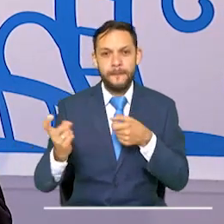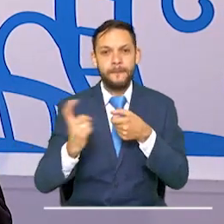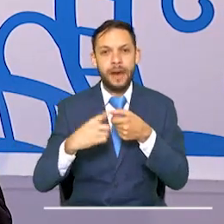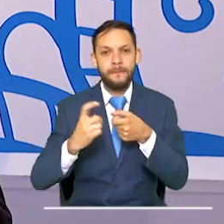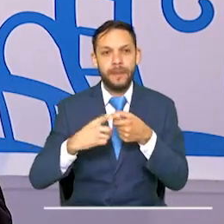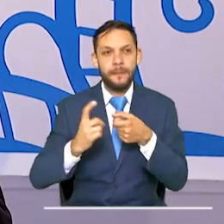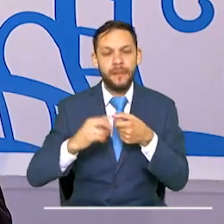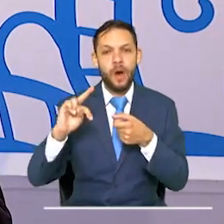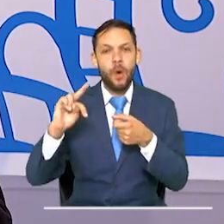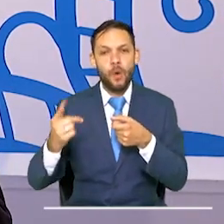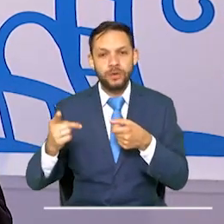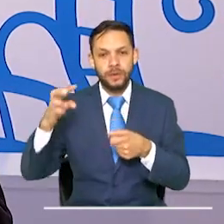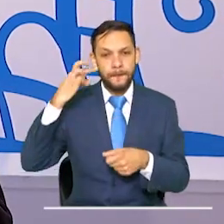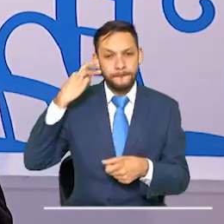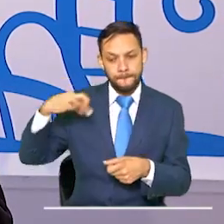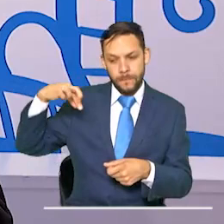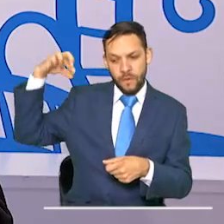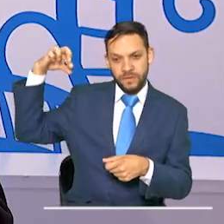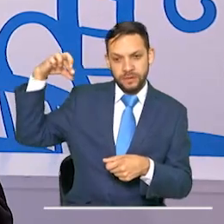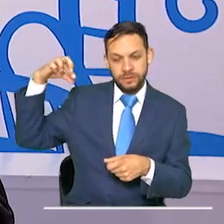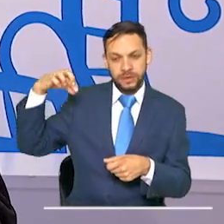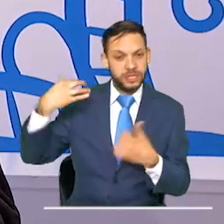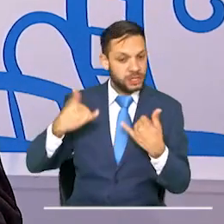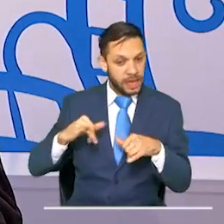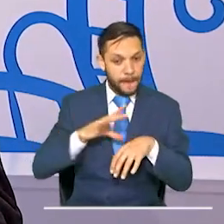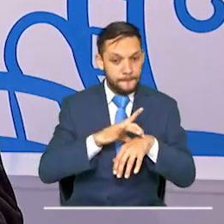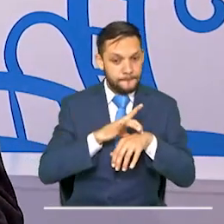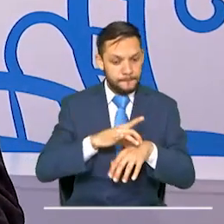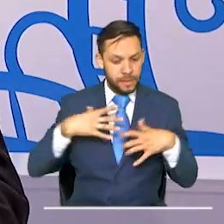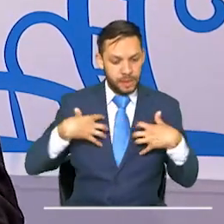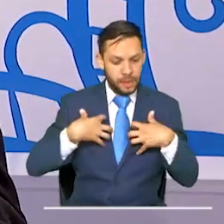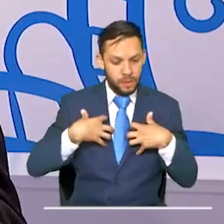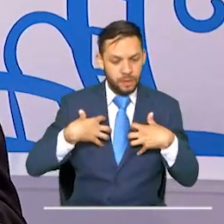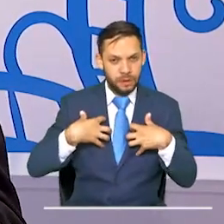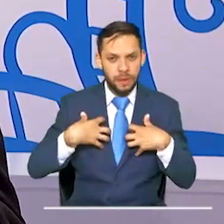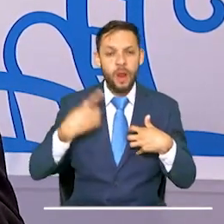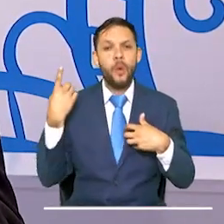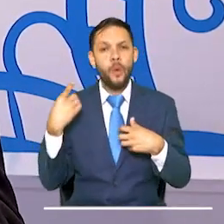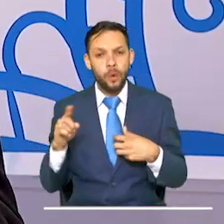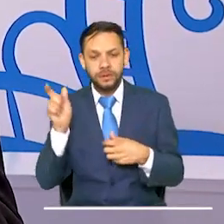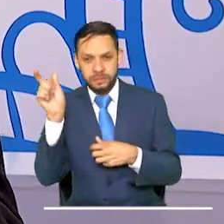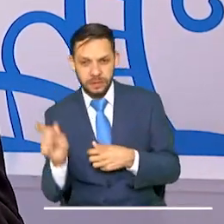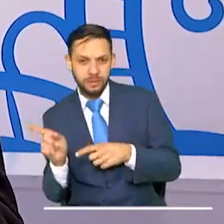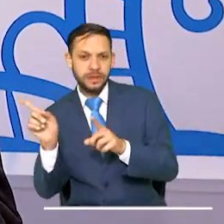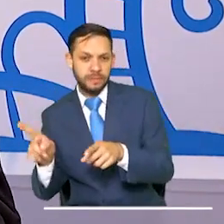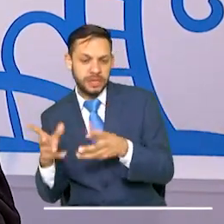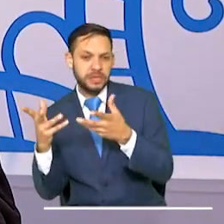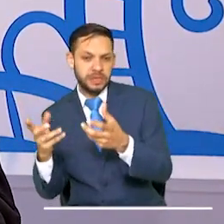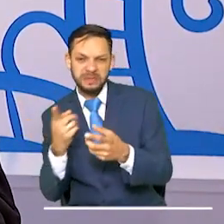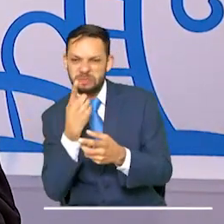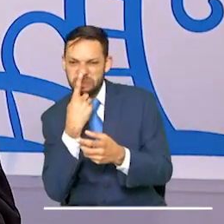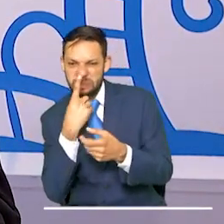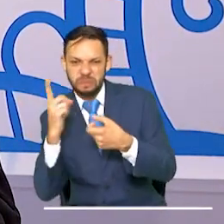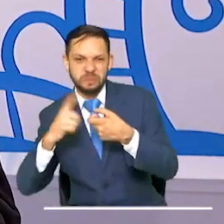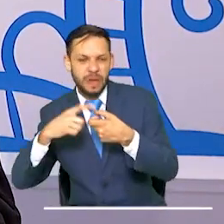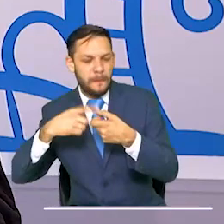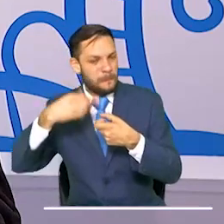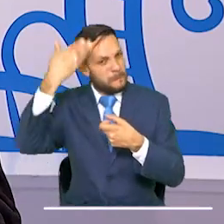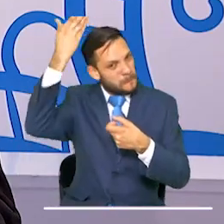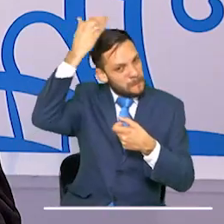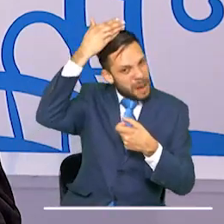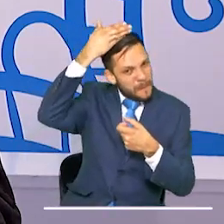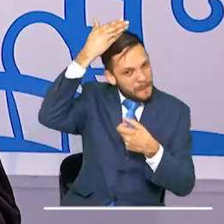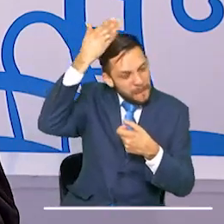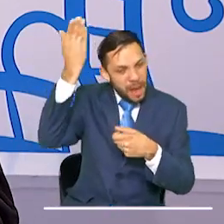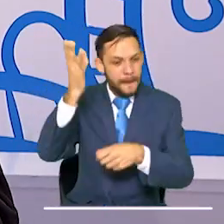otros profesionales del campo de la salud humana y animal, como es enfermería, odontología